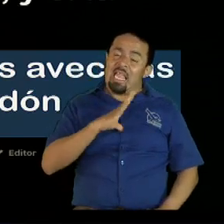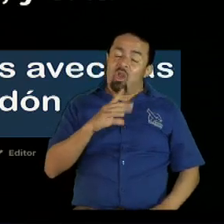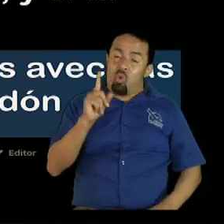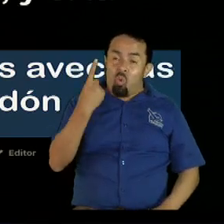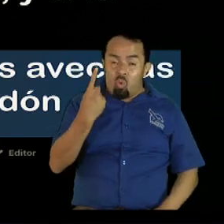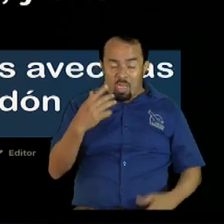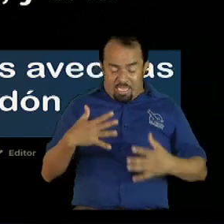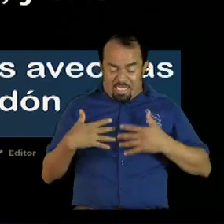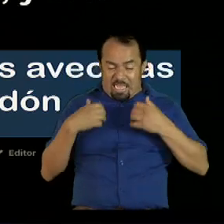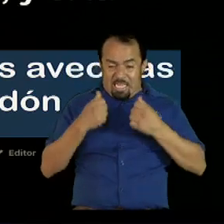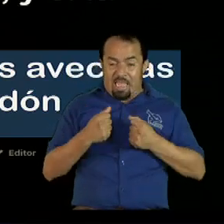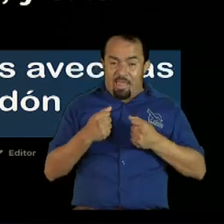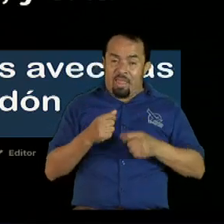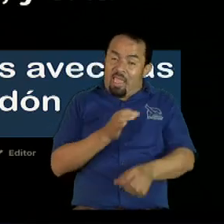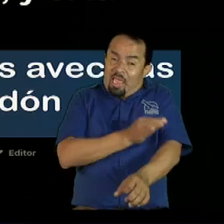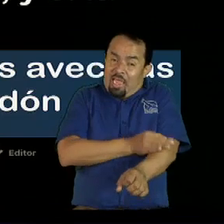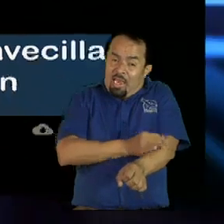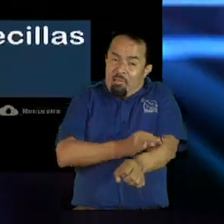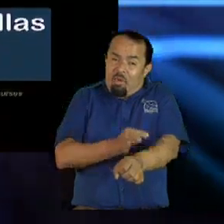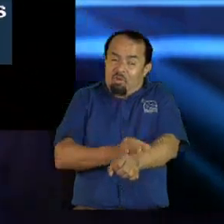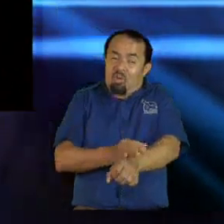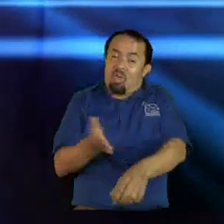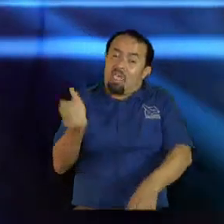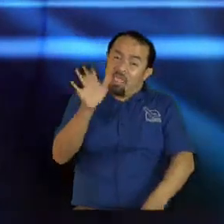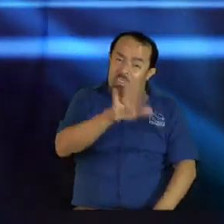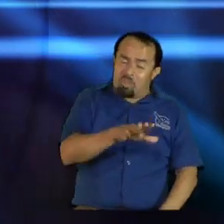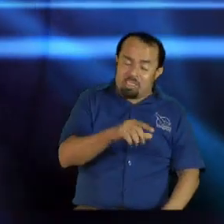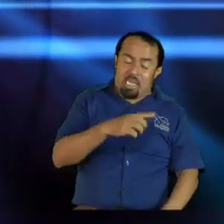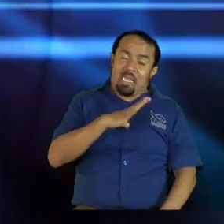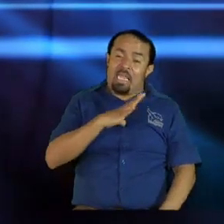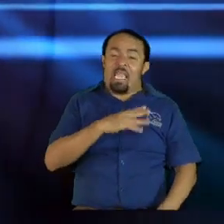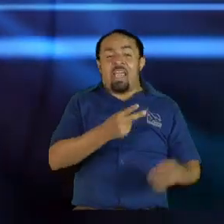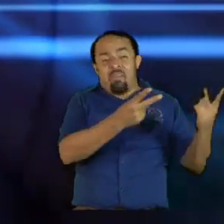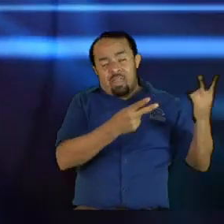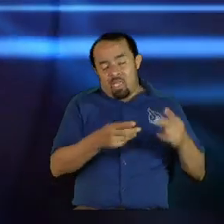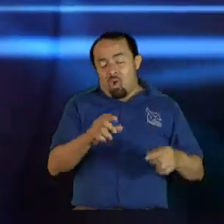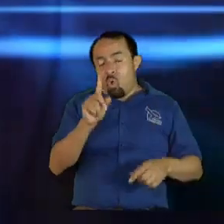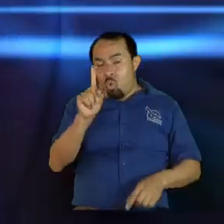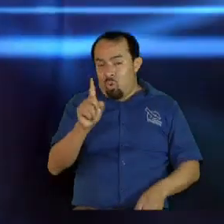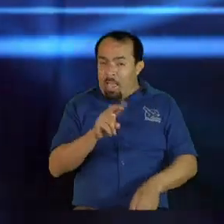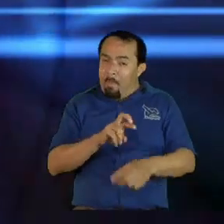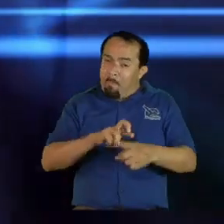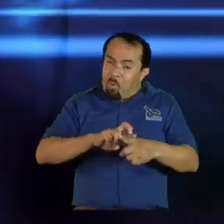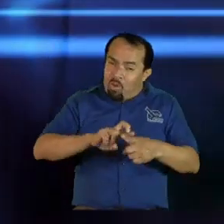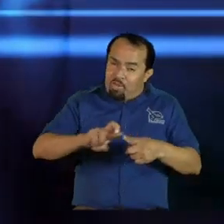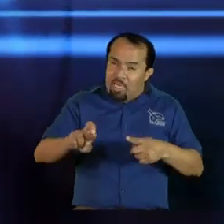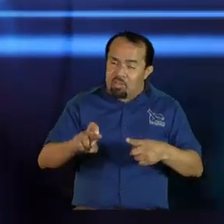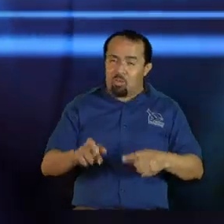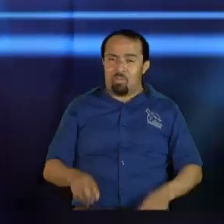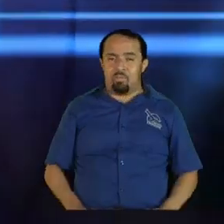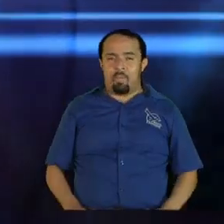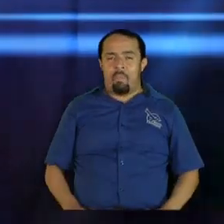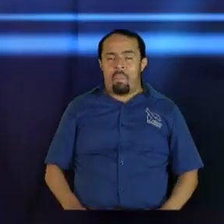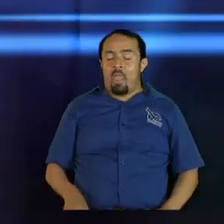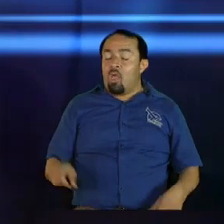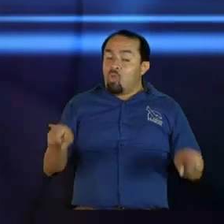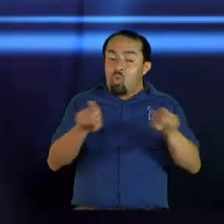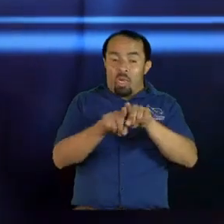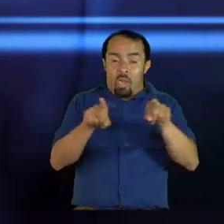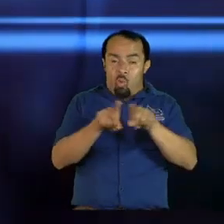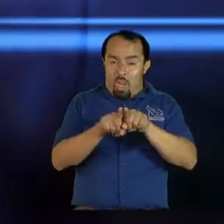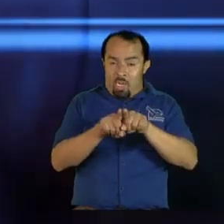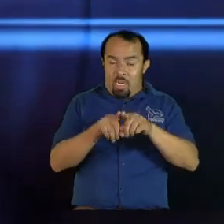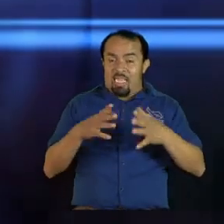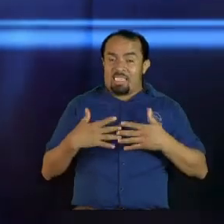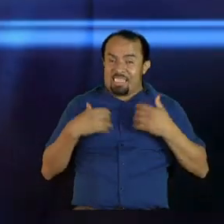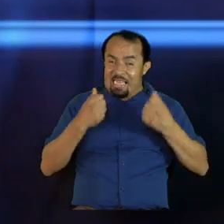leproso. Y después tenía que venir una purificación. No era lo mismo sanarlo que purificarlo.